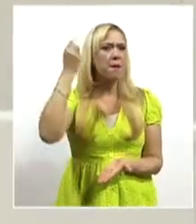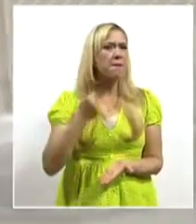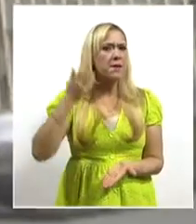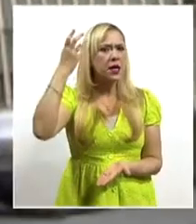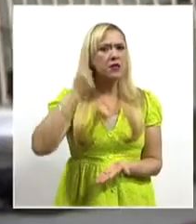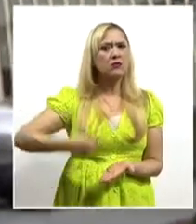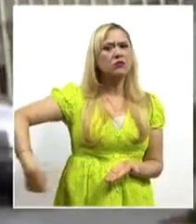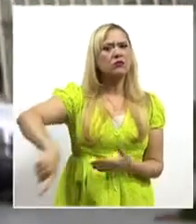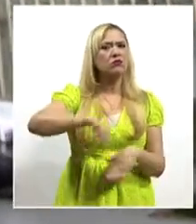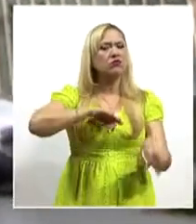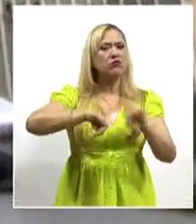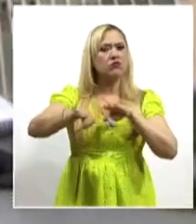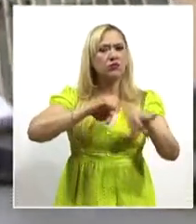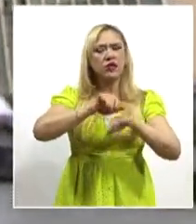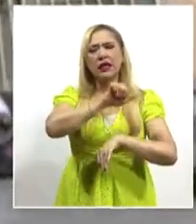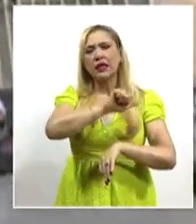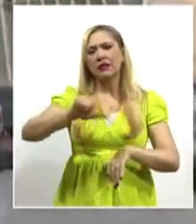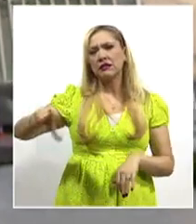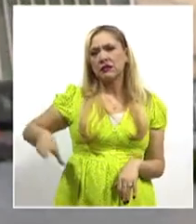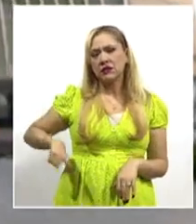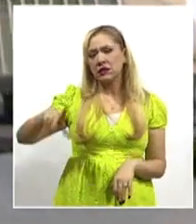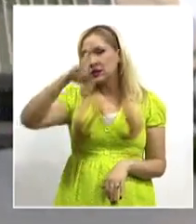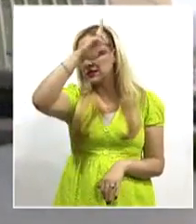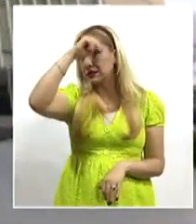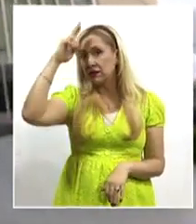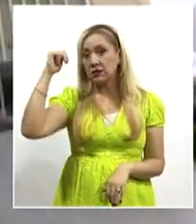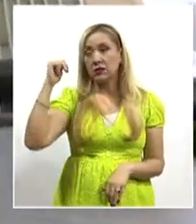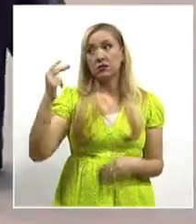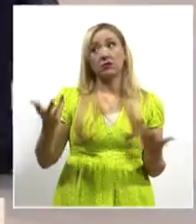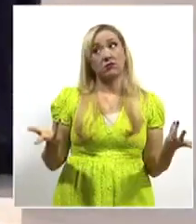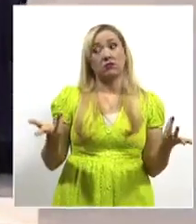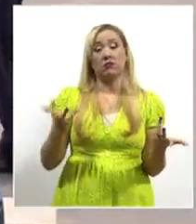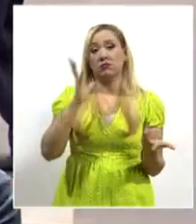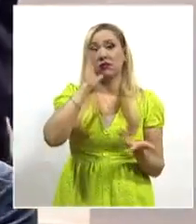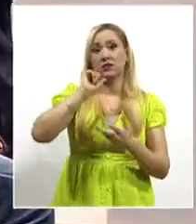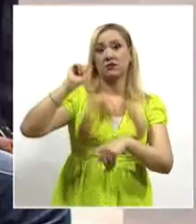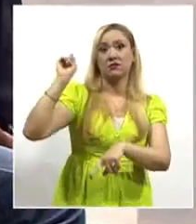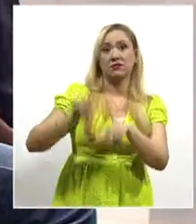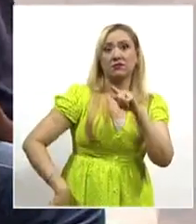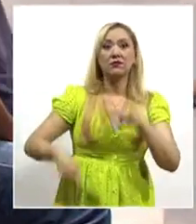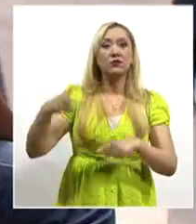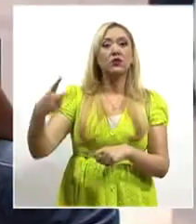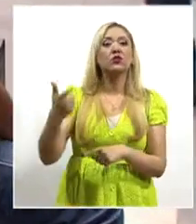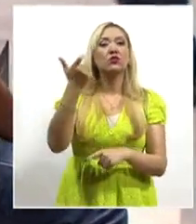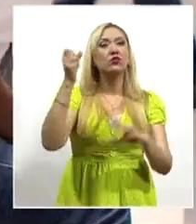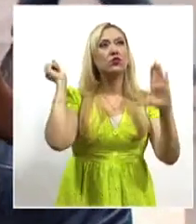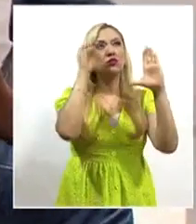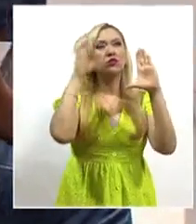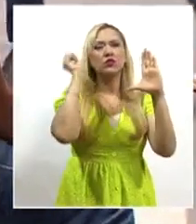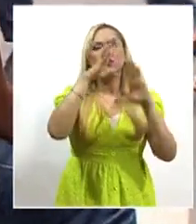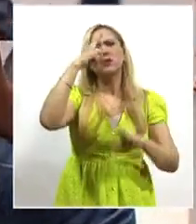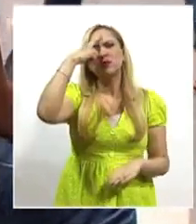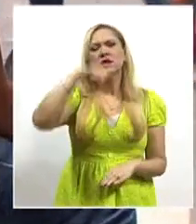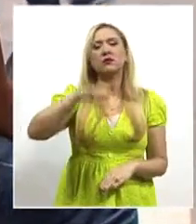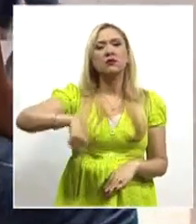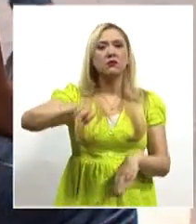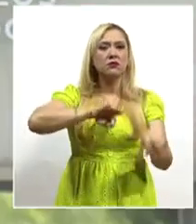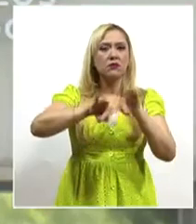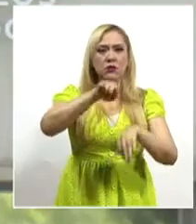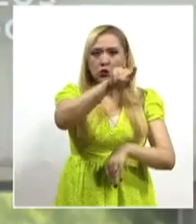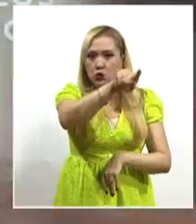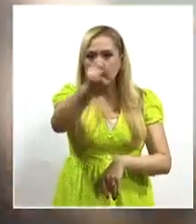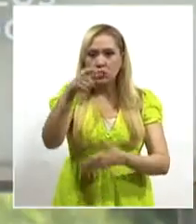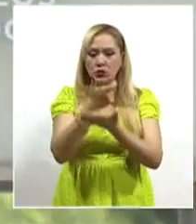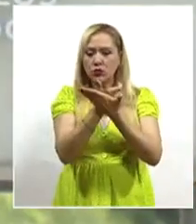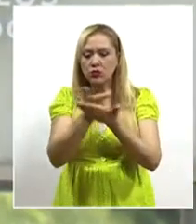para los trabajadores al servicio del Estado de Nayarit es imprescriptible, pues dichos fondos se integran con aportaciones del trabajador y del